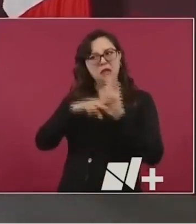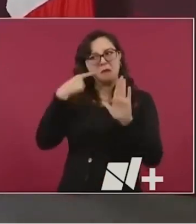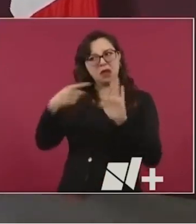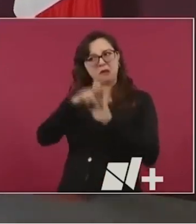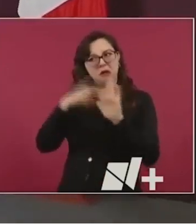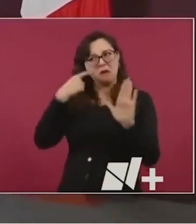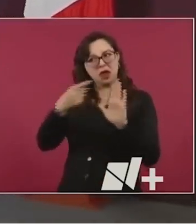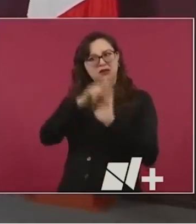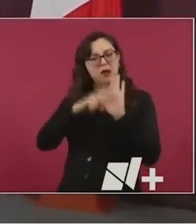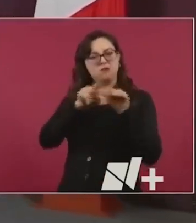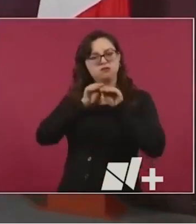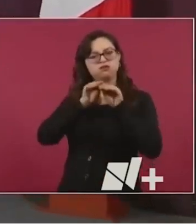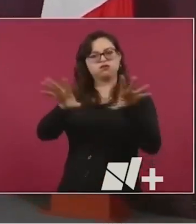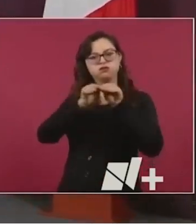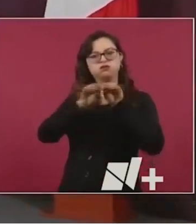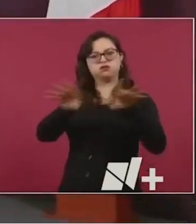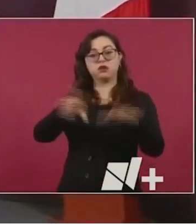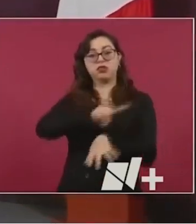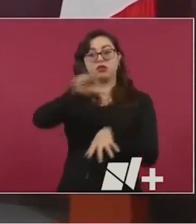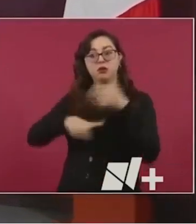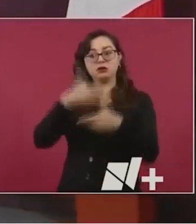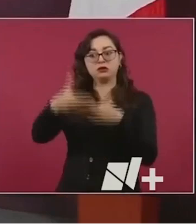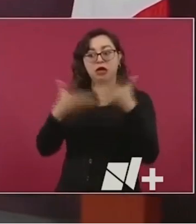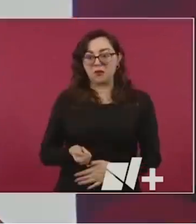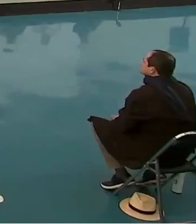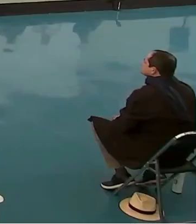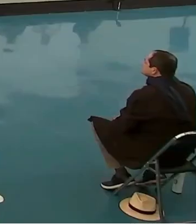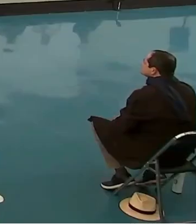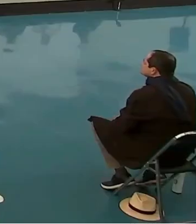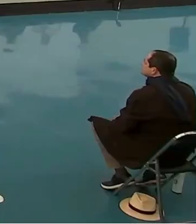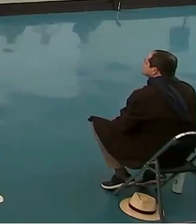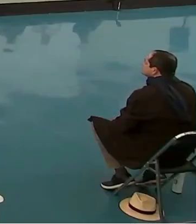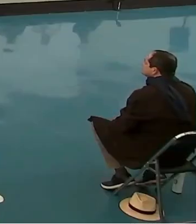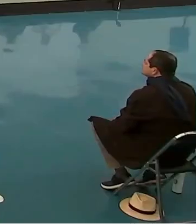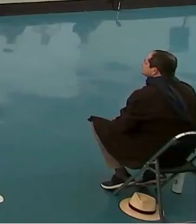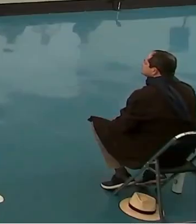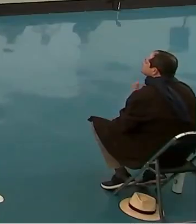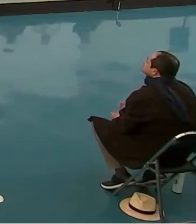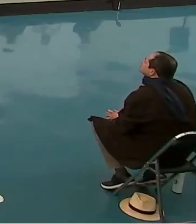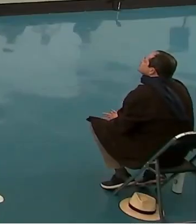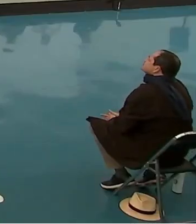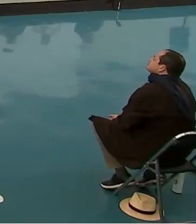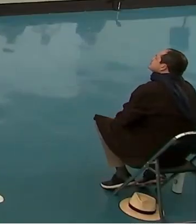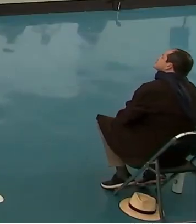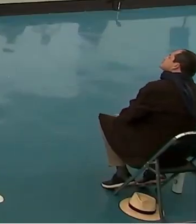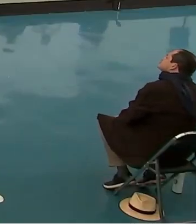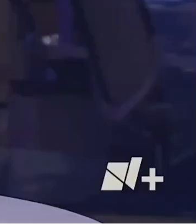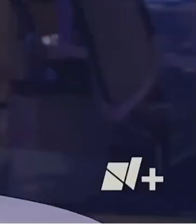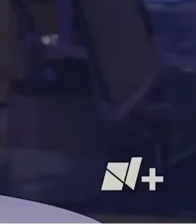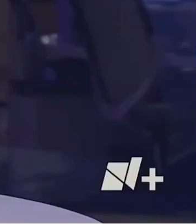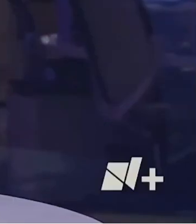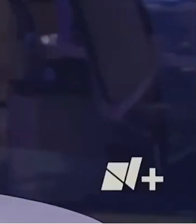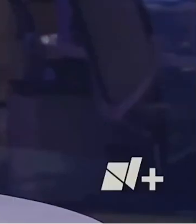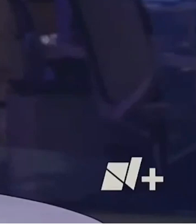a esos videos y cuánto tiempo dedicó a informar sobre Genaro. El presidente tiene razón. El juicio contra Genaro García Luna en Nueva York es un tema